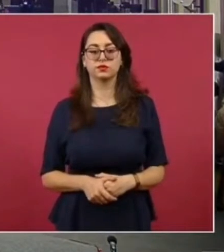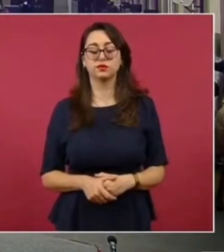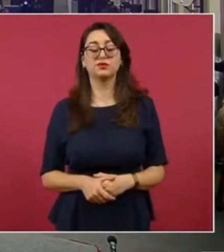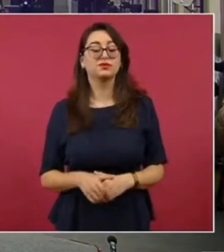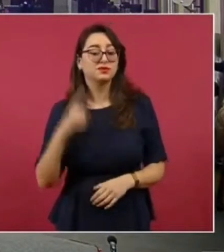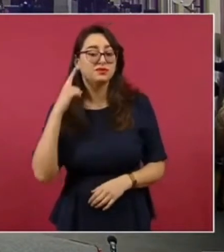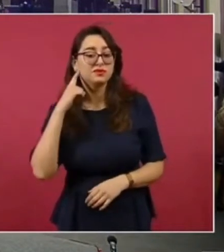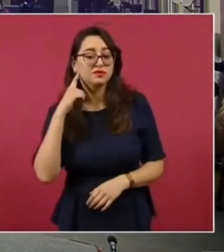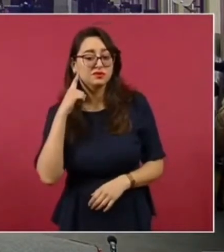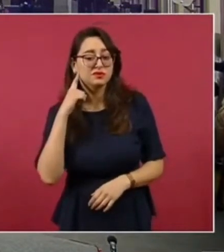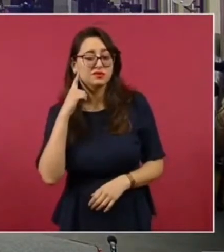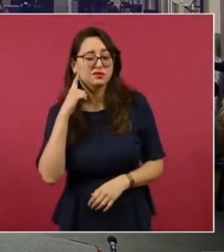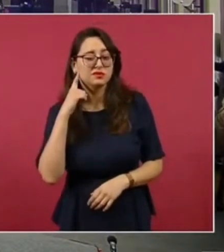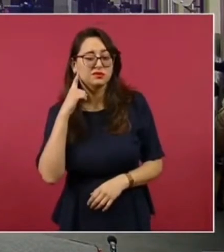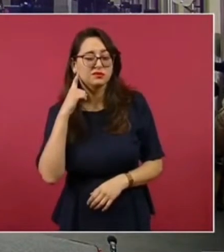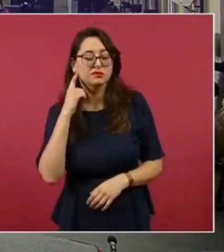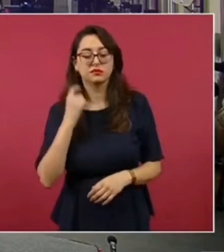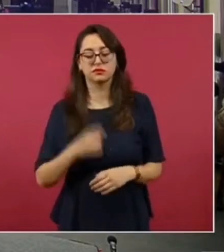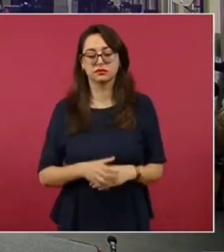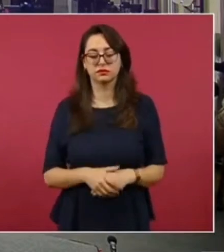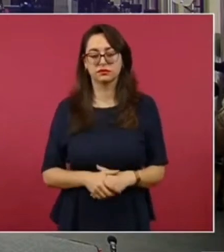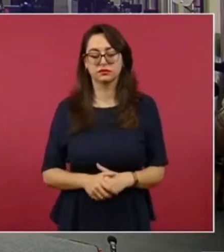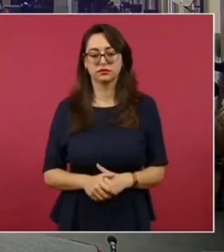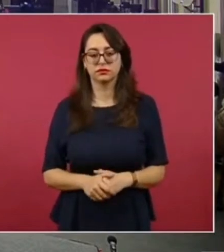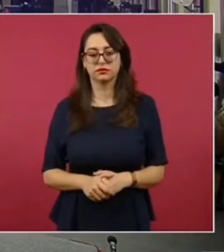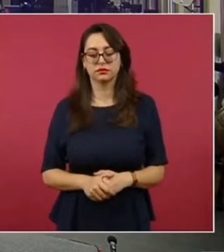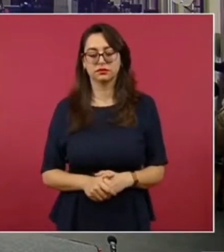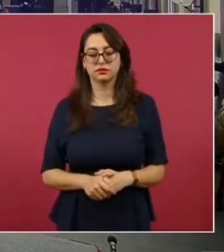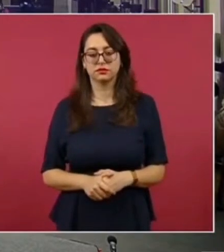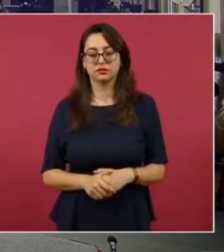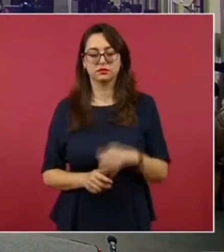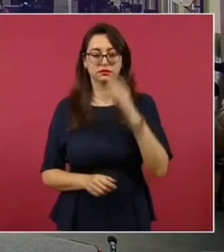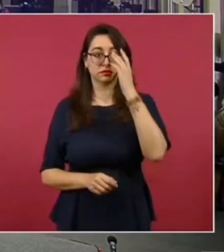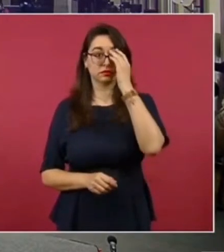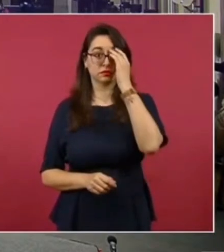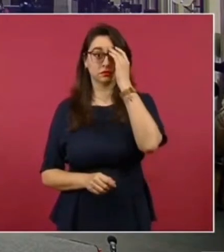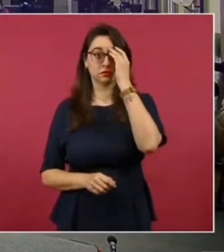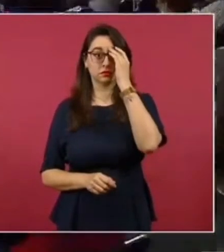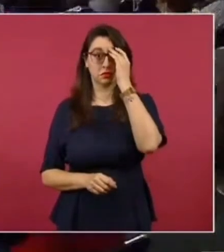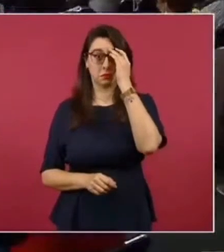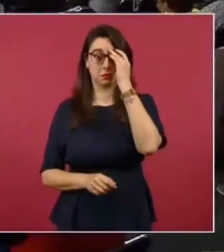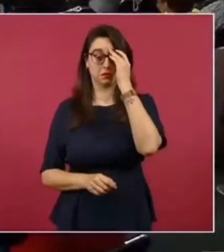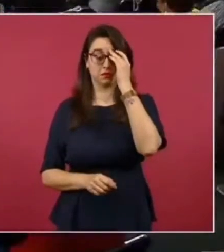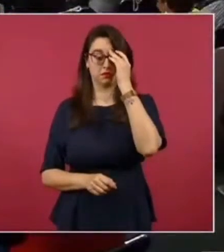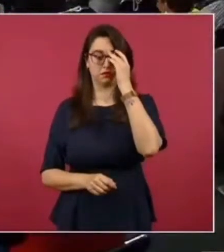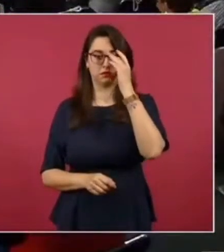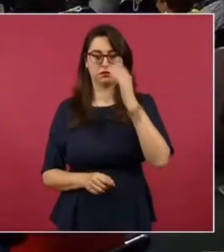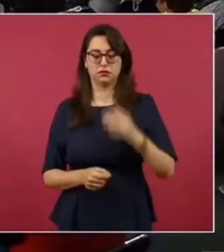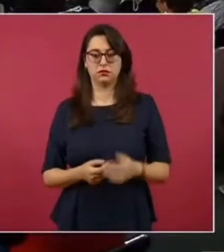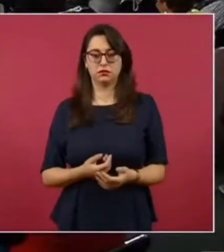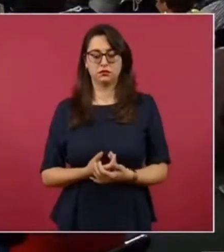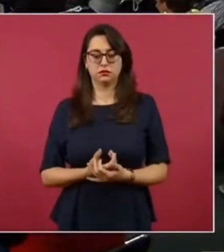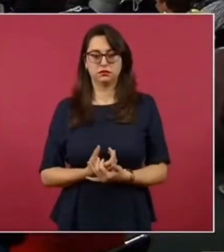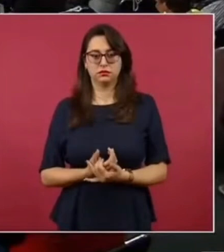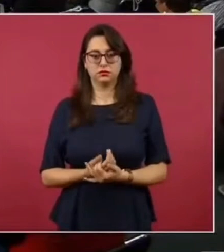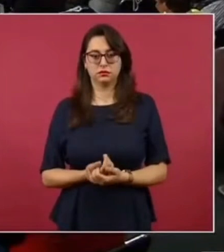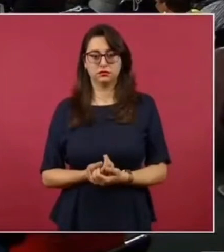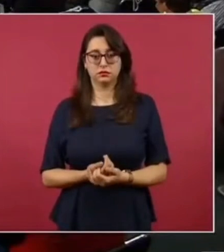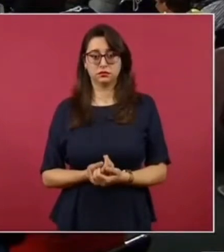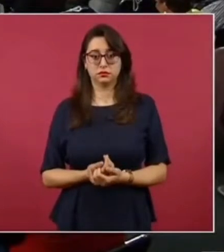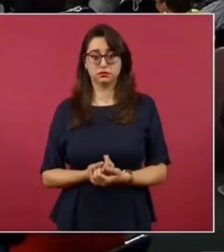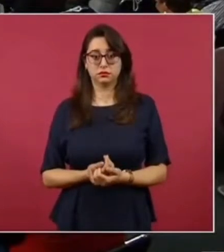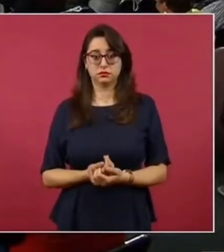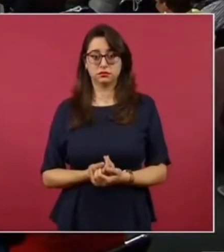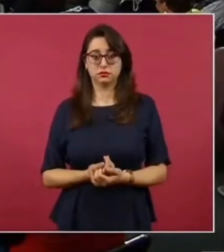¿Un aquí? Una solicitud de destitución en su contra de usted, que está promoviendo ante la Suprema Corte. El